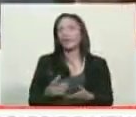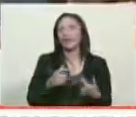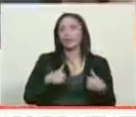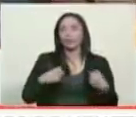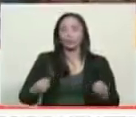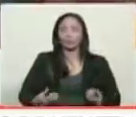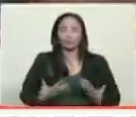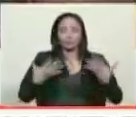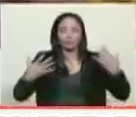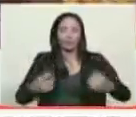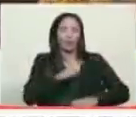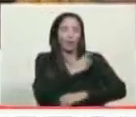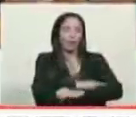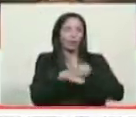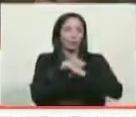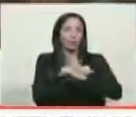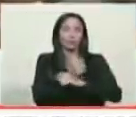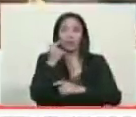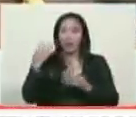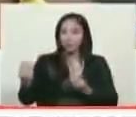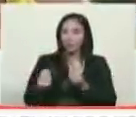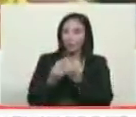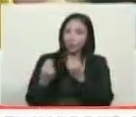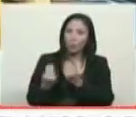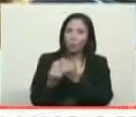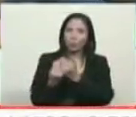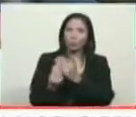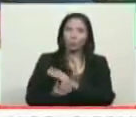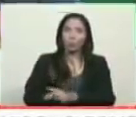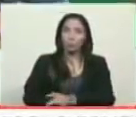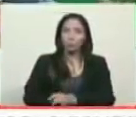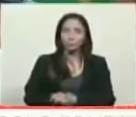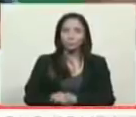es de fuerza. Y un compañero en el camino me dio